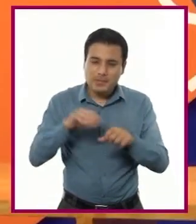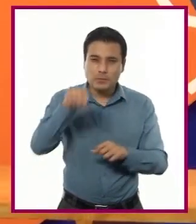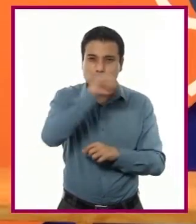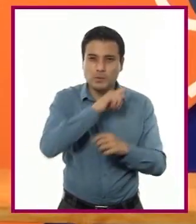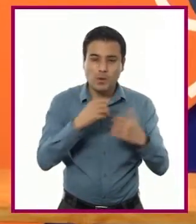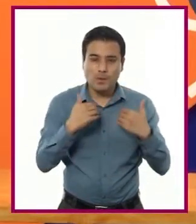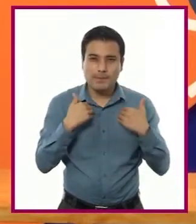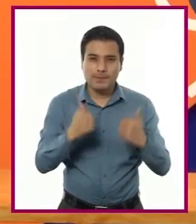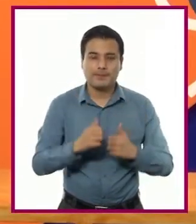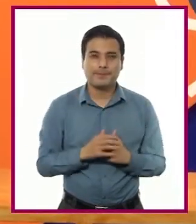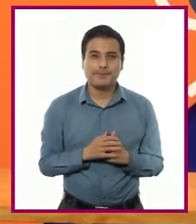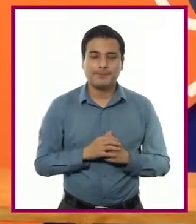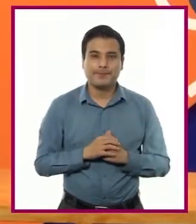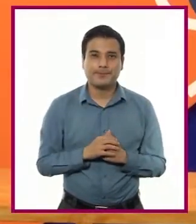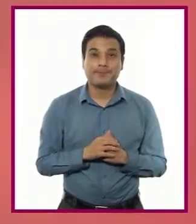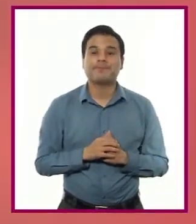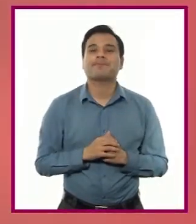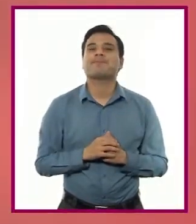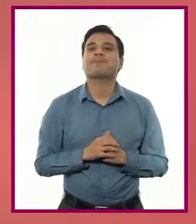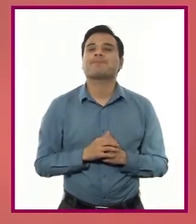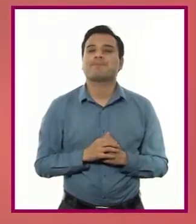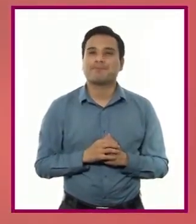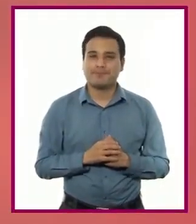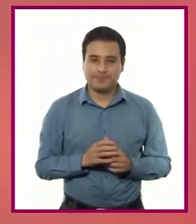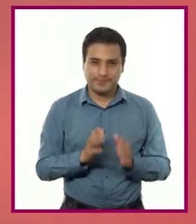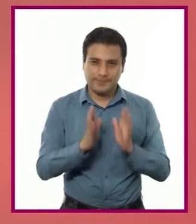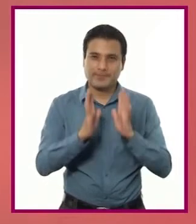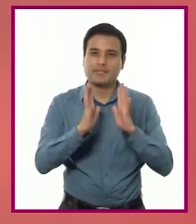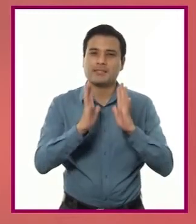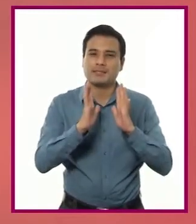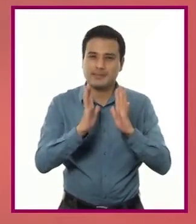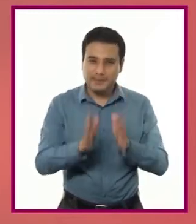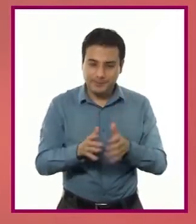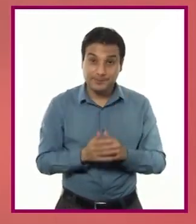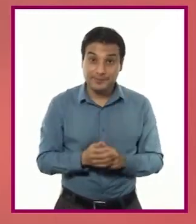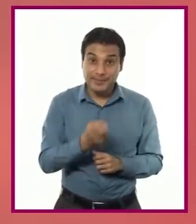lector. Por lo tanto, a pesar de su importancia,